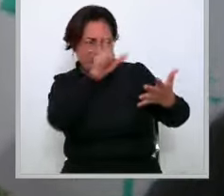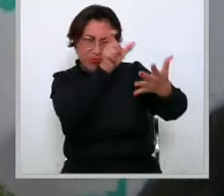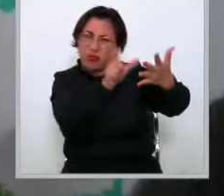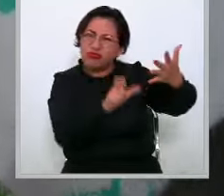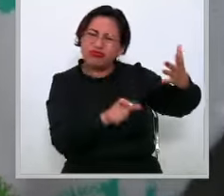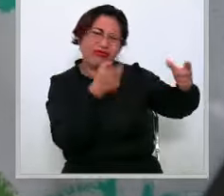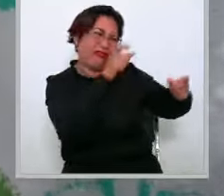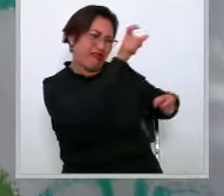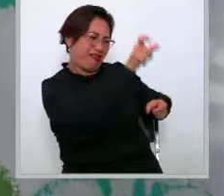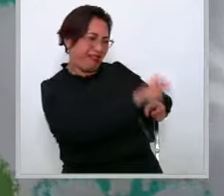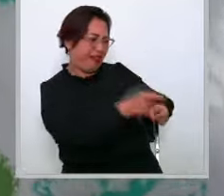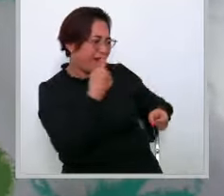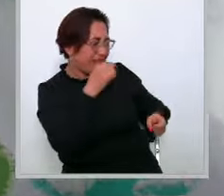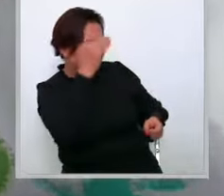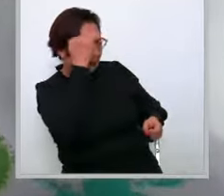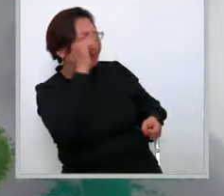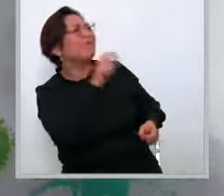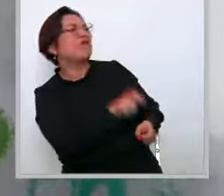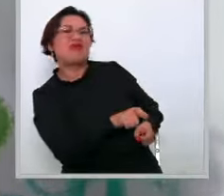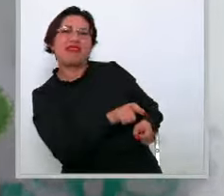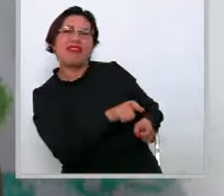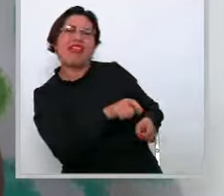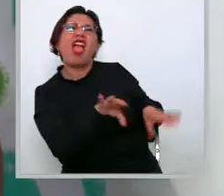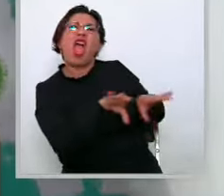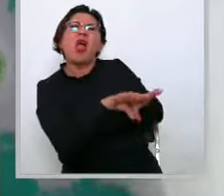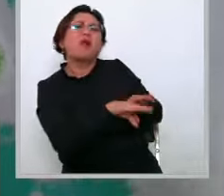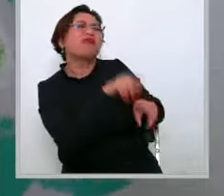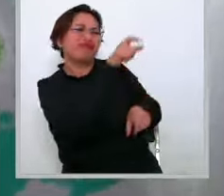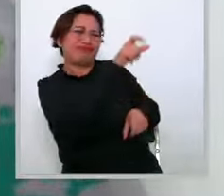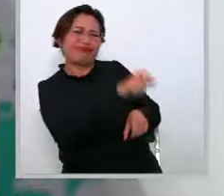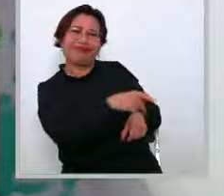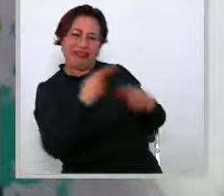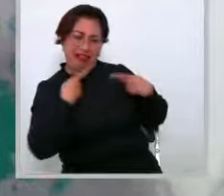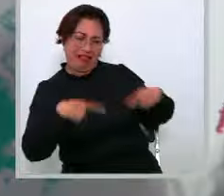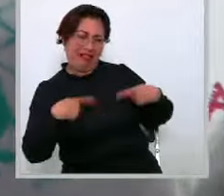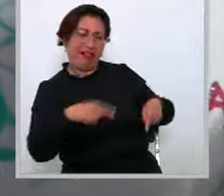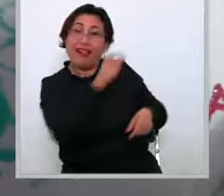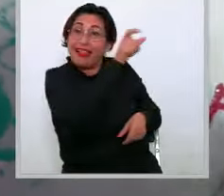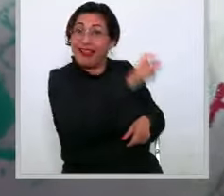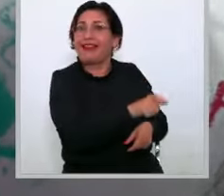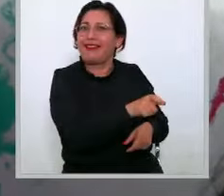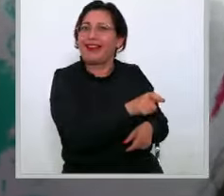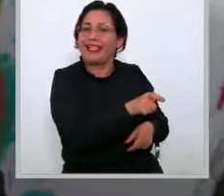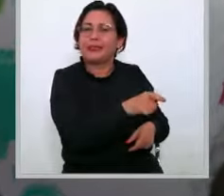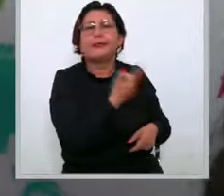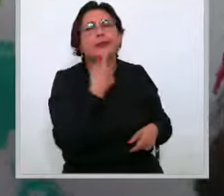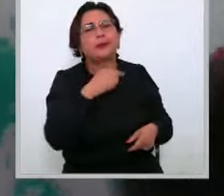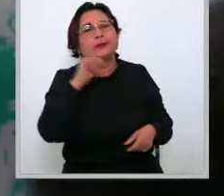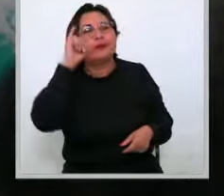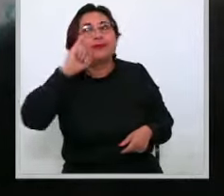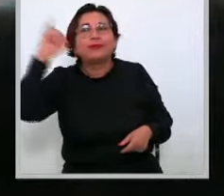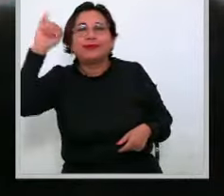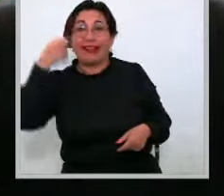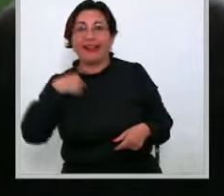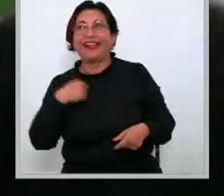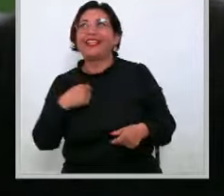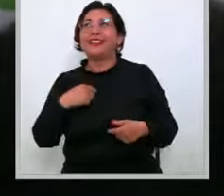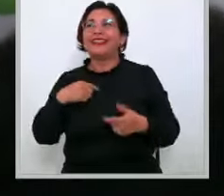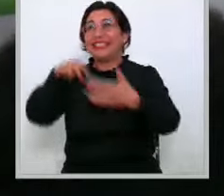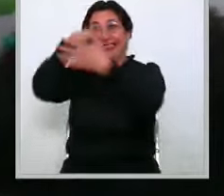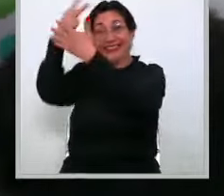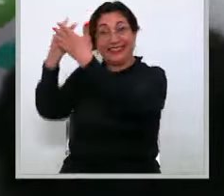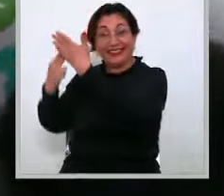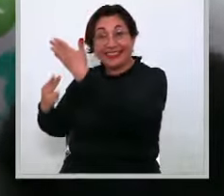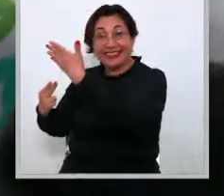describe algunos rasgos. ¿Y tú te has llegado a imaginar cómo son los personajes? Sí. ¿Qué has hecho al respecto? He dibujado, es que tengo